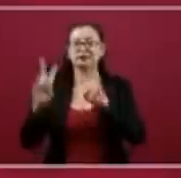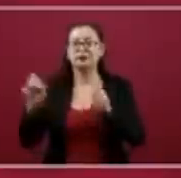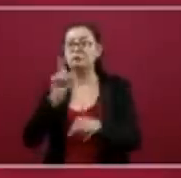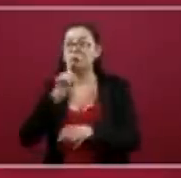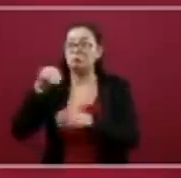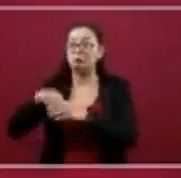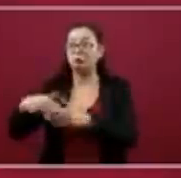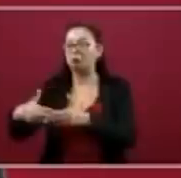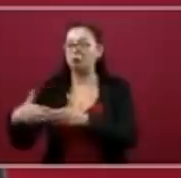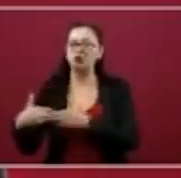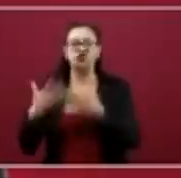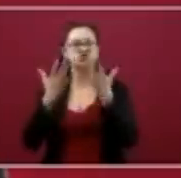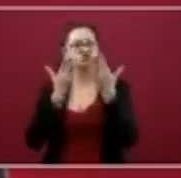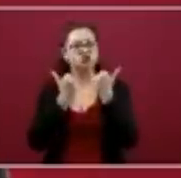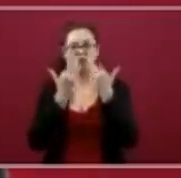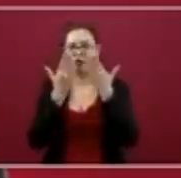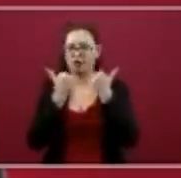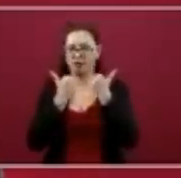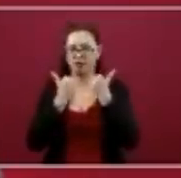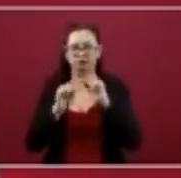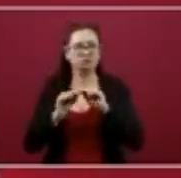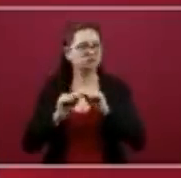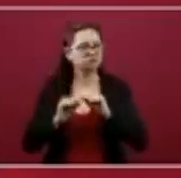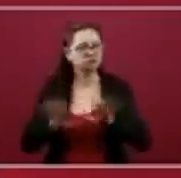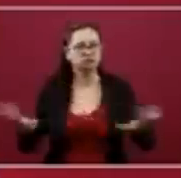reserva en información.